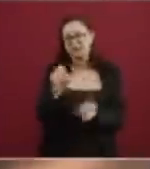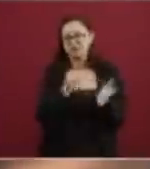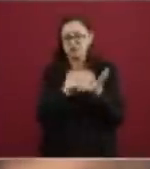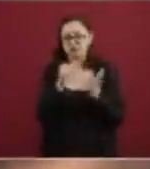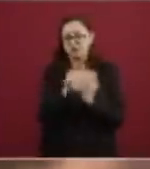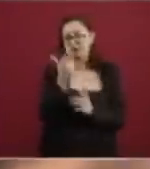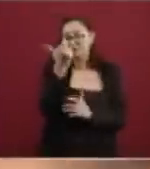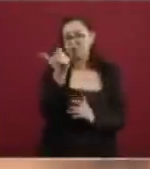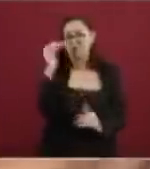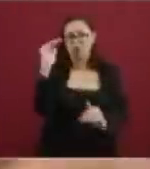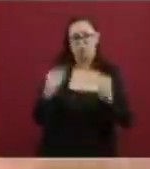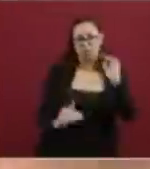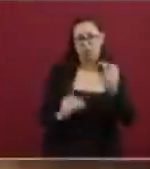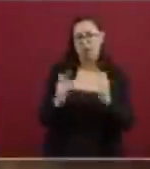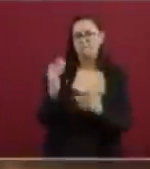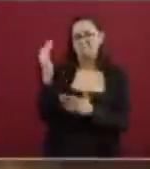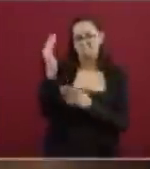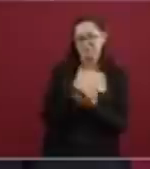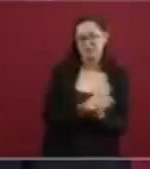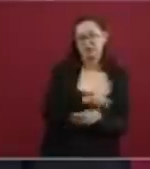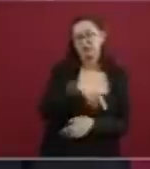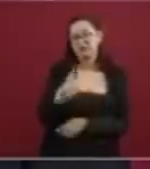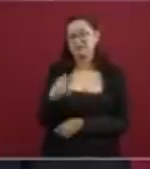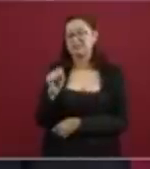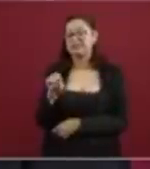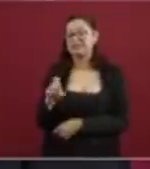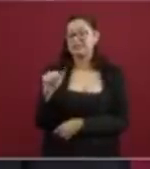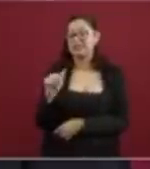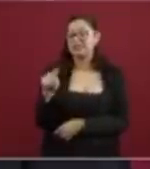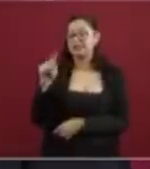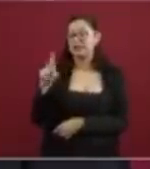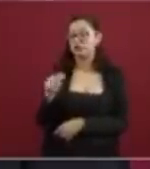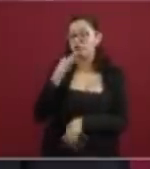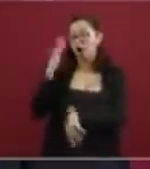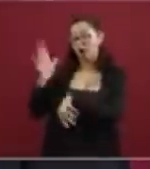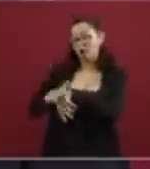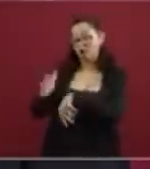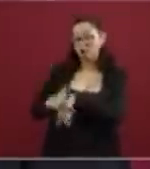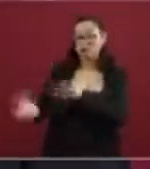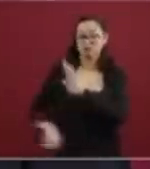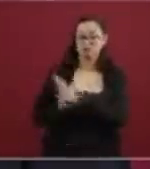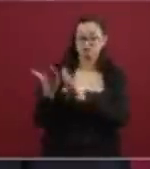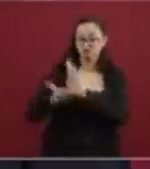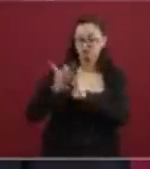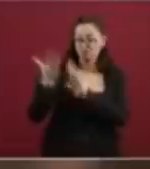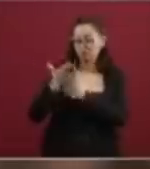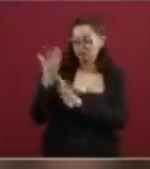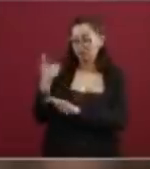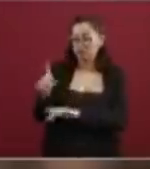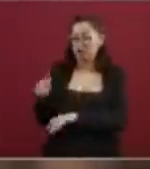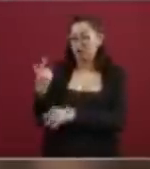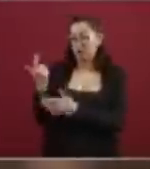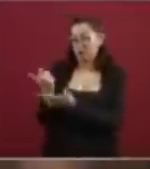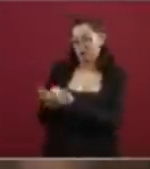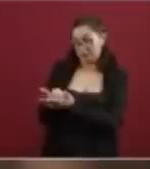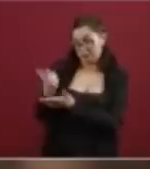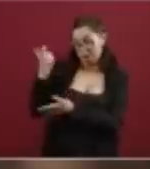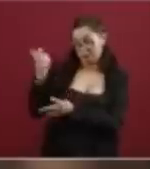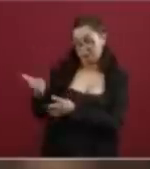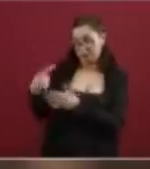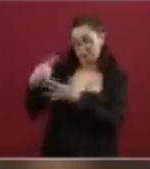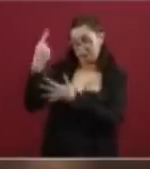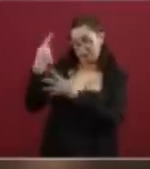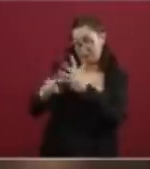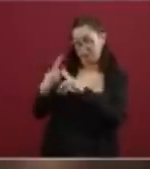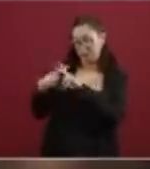pesos entre lo que se le reportó a la SEDATU de obras y lo que se les dio a los estados. Usted